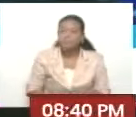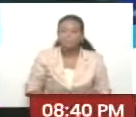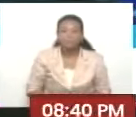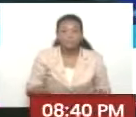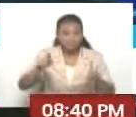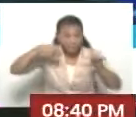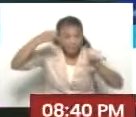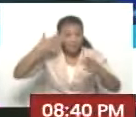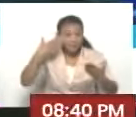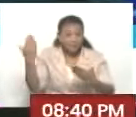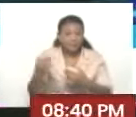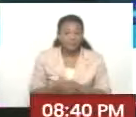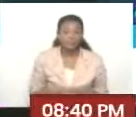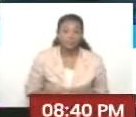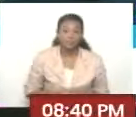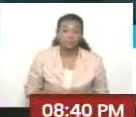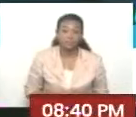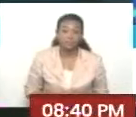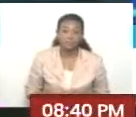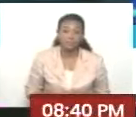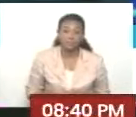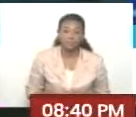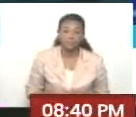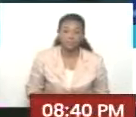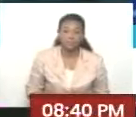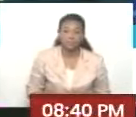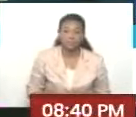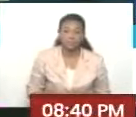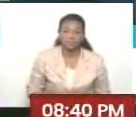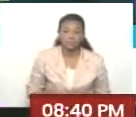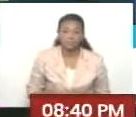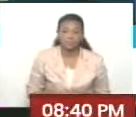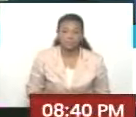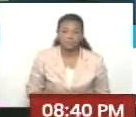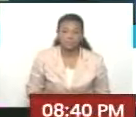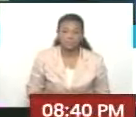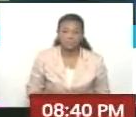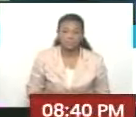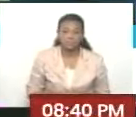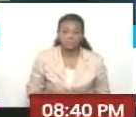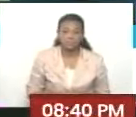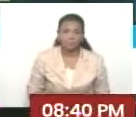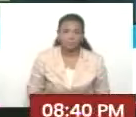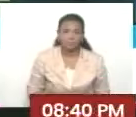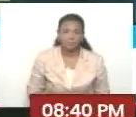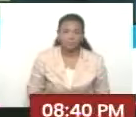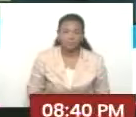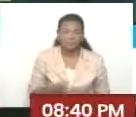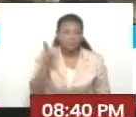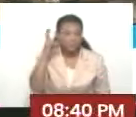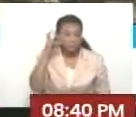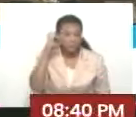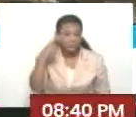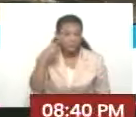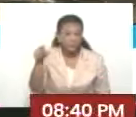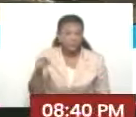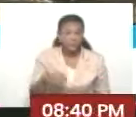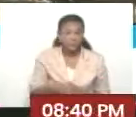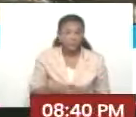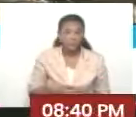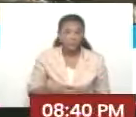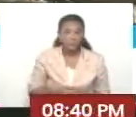ver? Vamos a darle para el presidente. Dale, pues. Ahí está. Ahí está, mira. Vamos a ver si lo pueden ver. Ponle sonido.